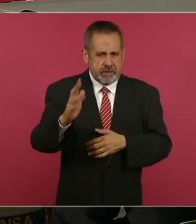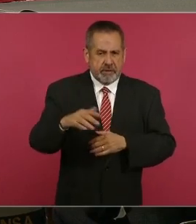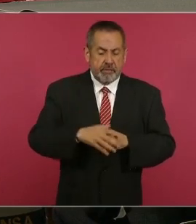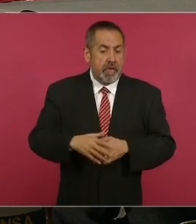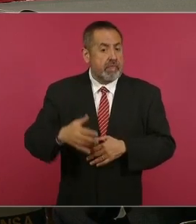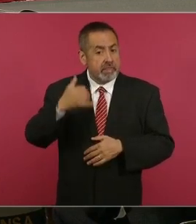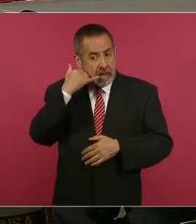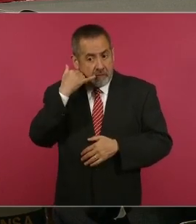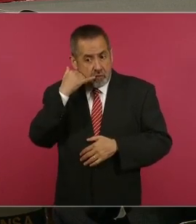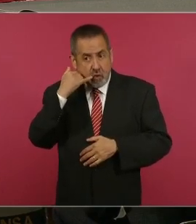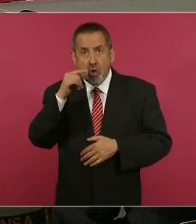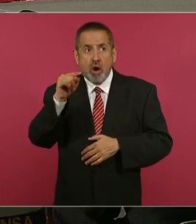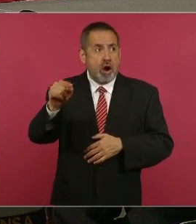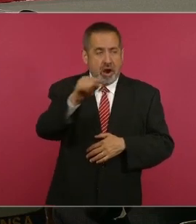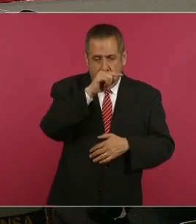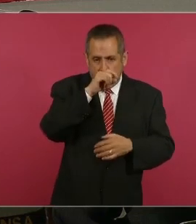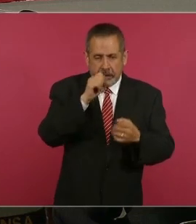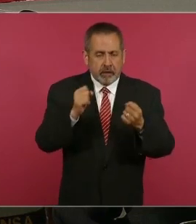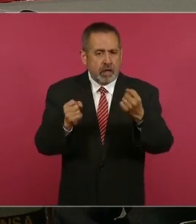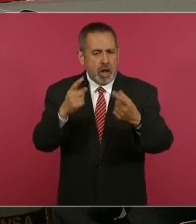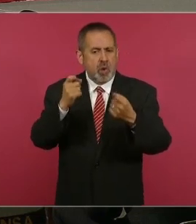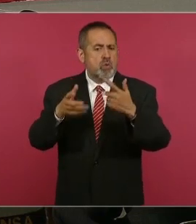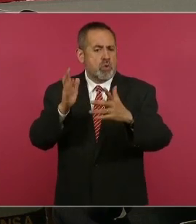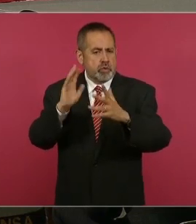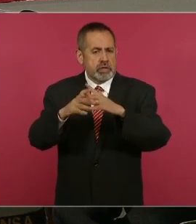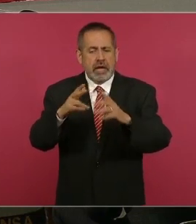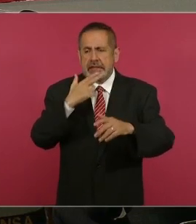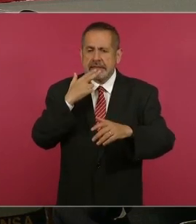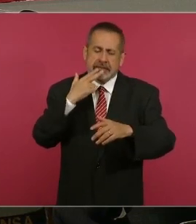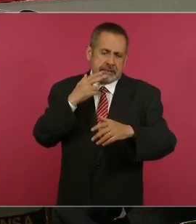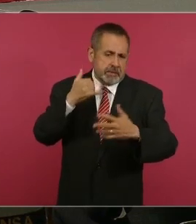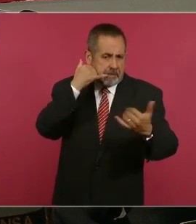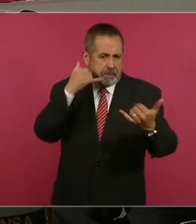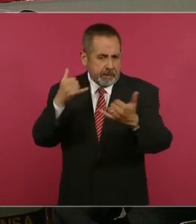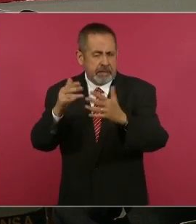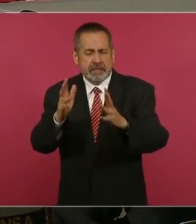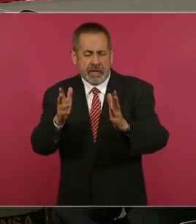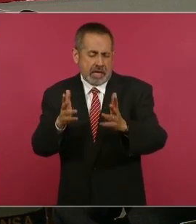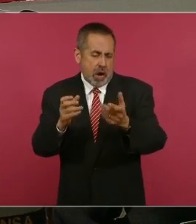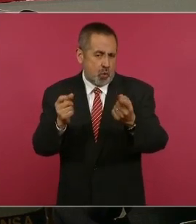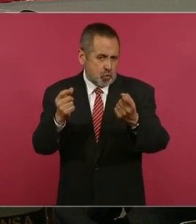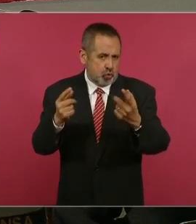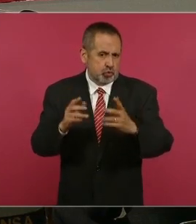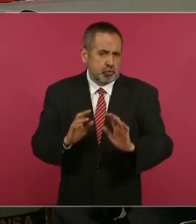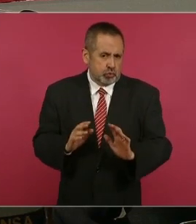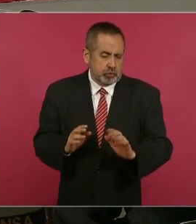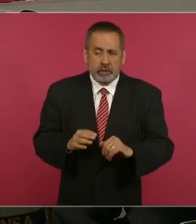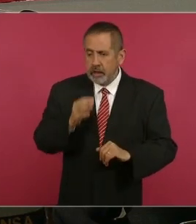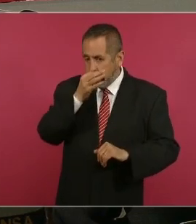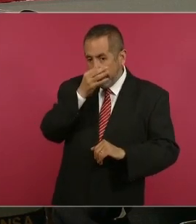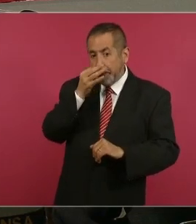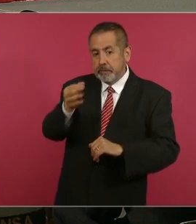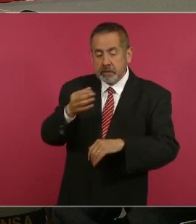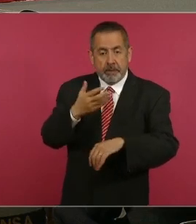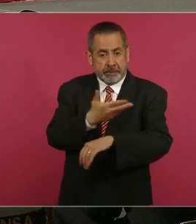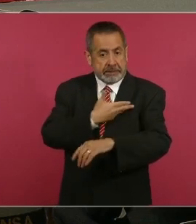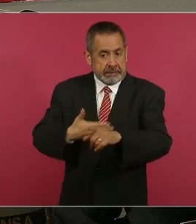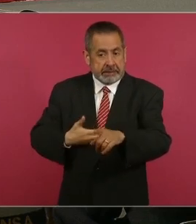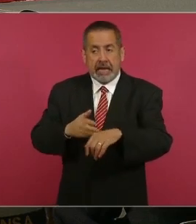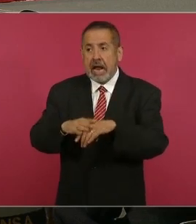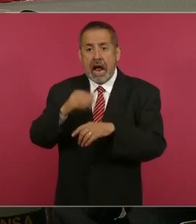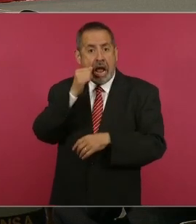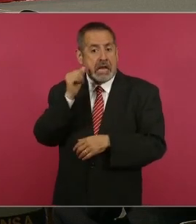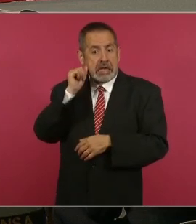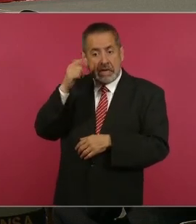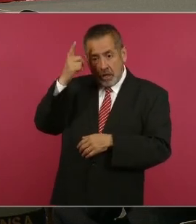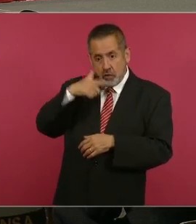pues algunos también ya están funcionando. Decirle, señor presidente, que anoche tuvimos una reunión